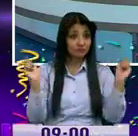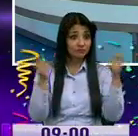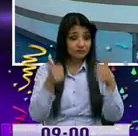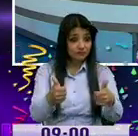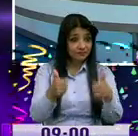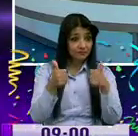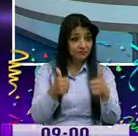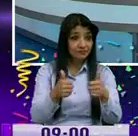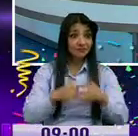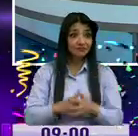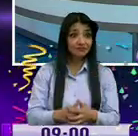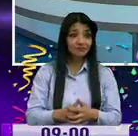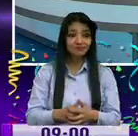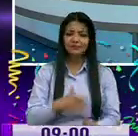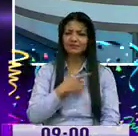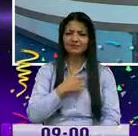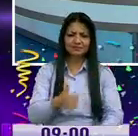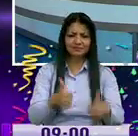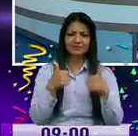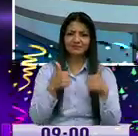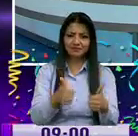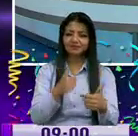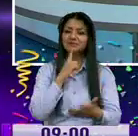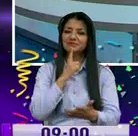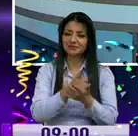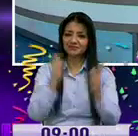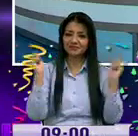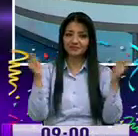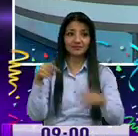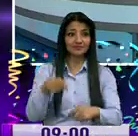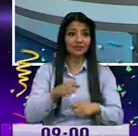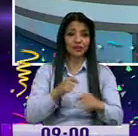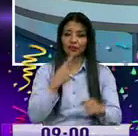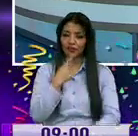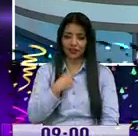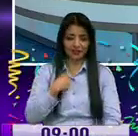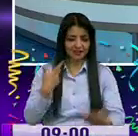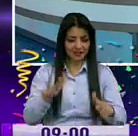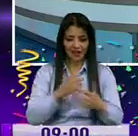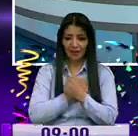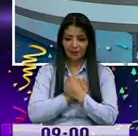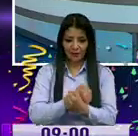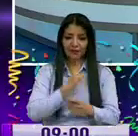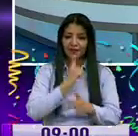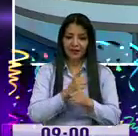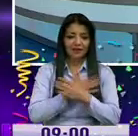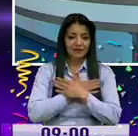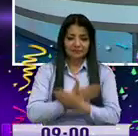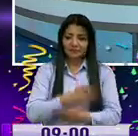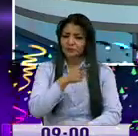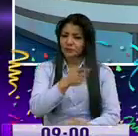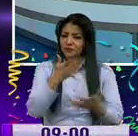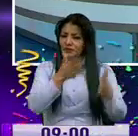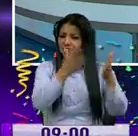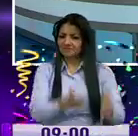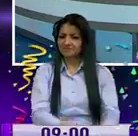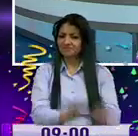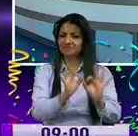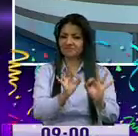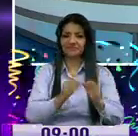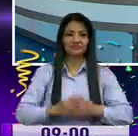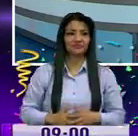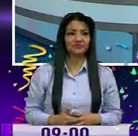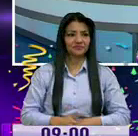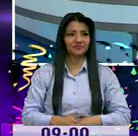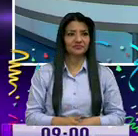Que lo demás pases como nunca, querido. La verdad, el gordito ya dijo todo lo que tenía claro. Que decir. Es maravilloso usted, así que... Ay, sí,